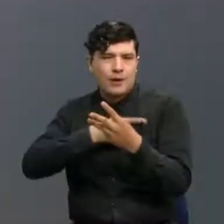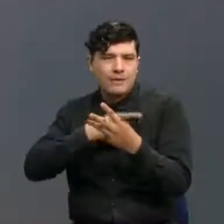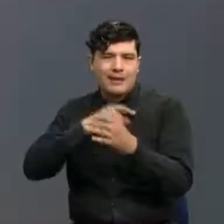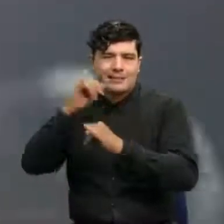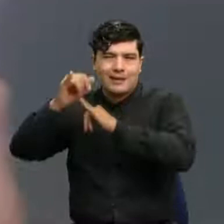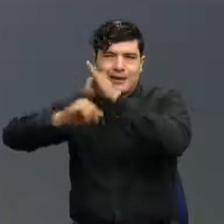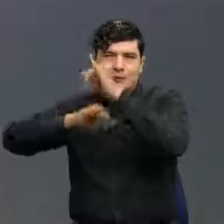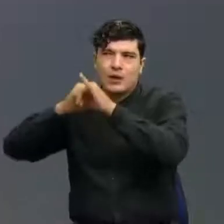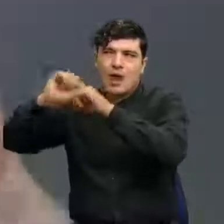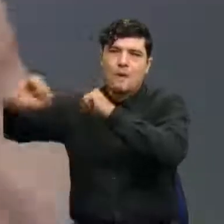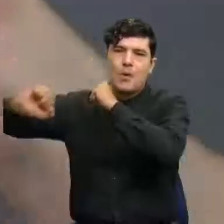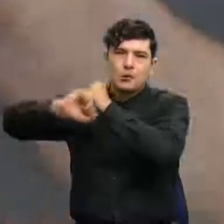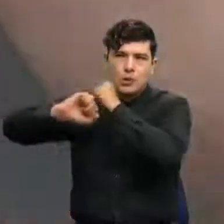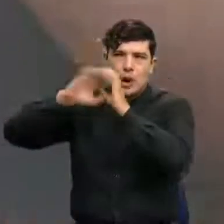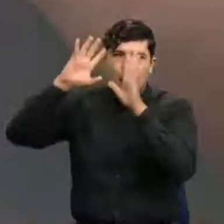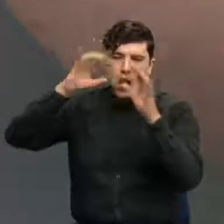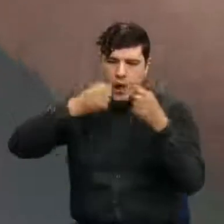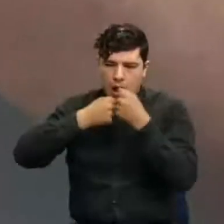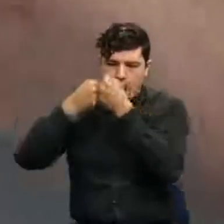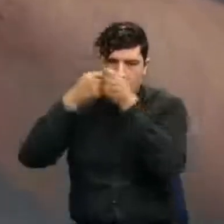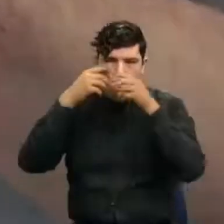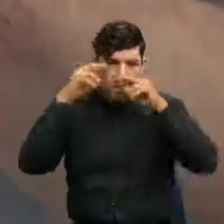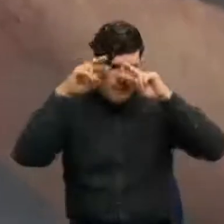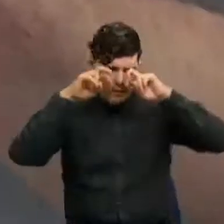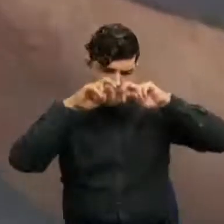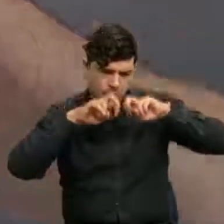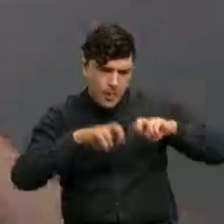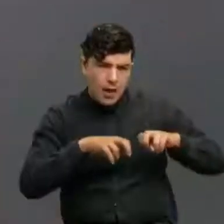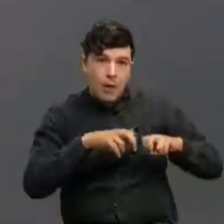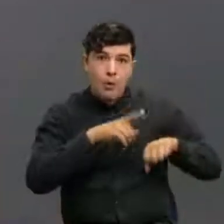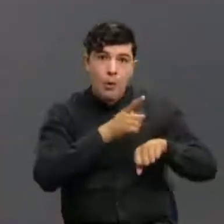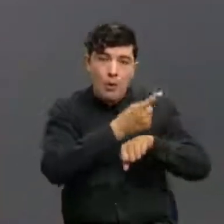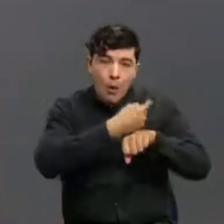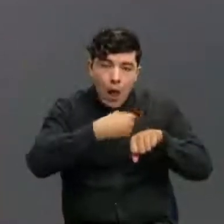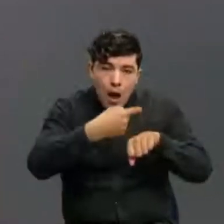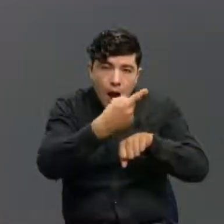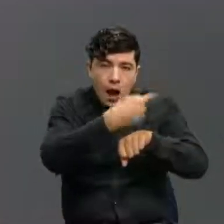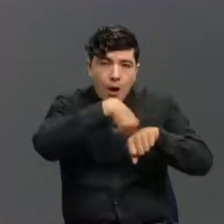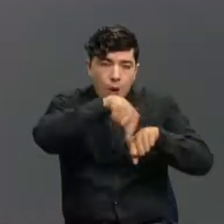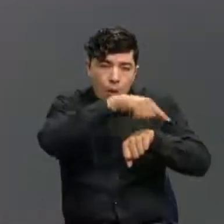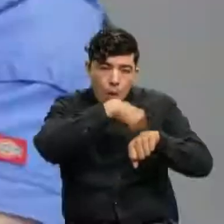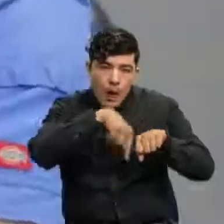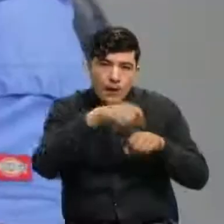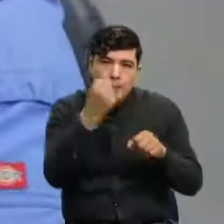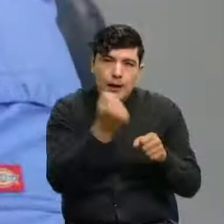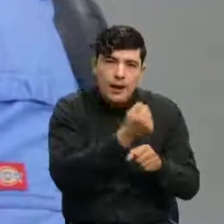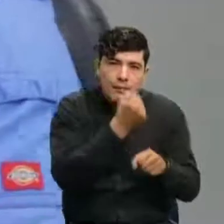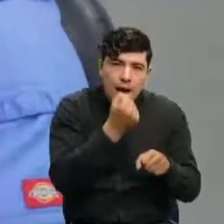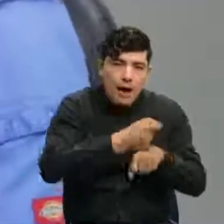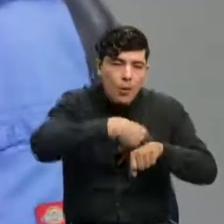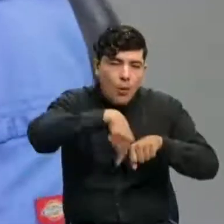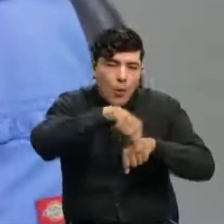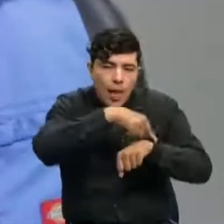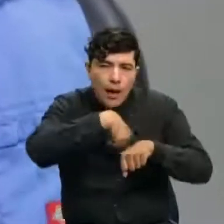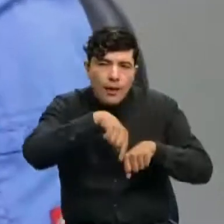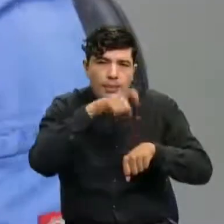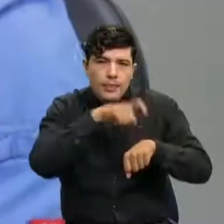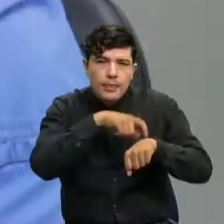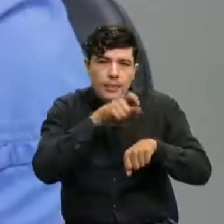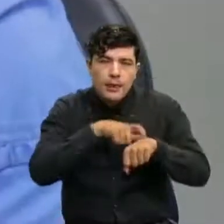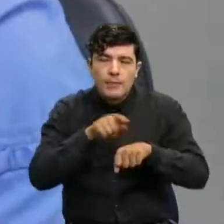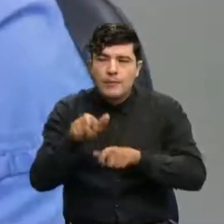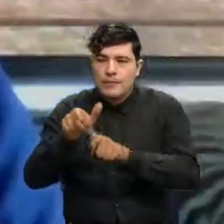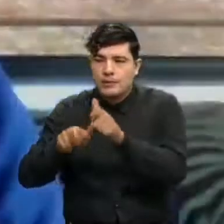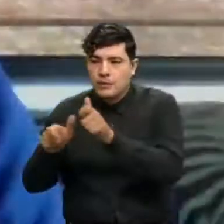una realidad como esta, lleva muchas horas de trabajo, muchas inversiones de tiempo y de experticias de